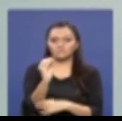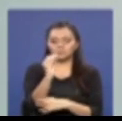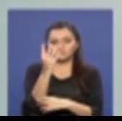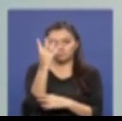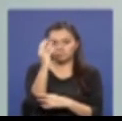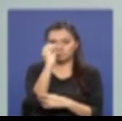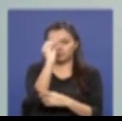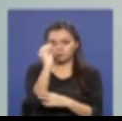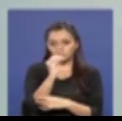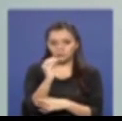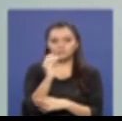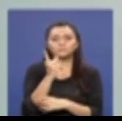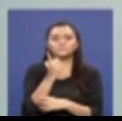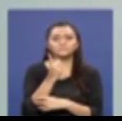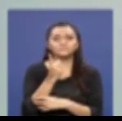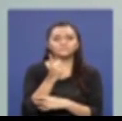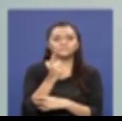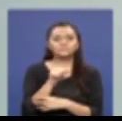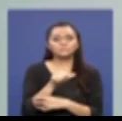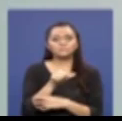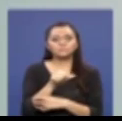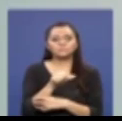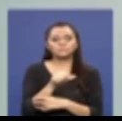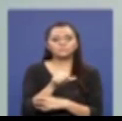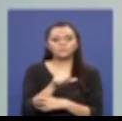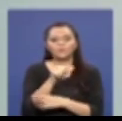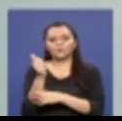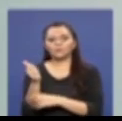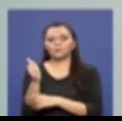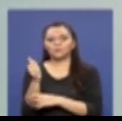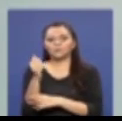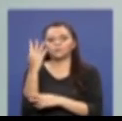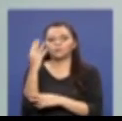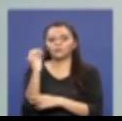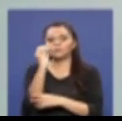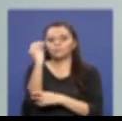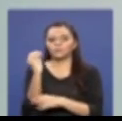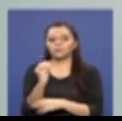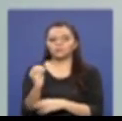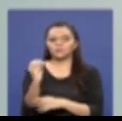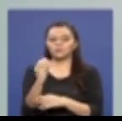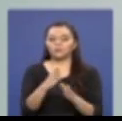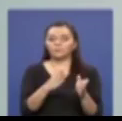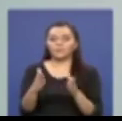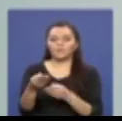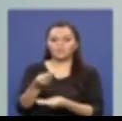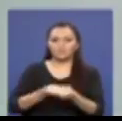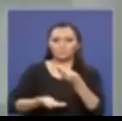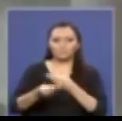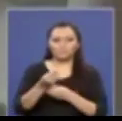un caso, y también un 4%, un caso con el plan de recompensas. Sigamos.